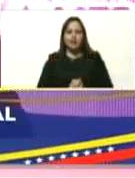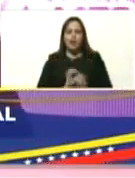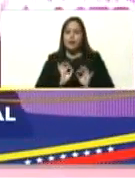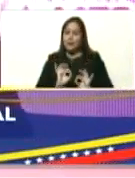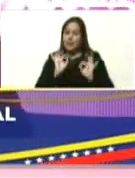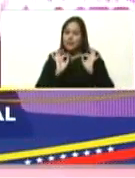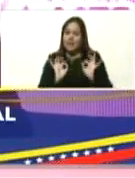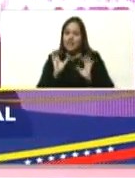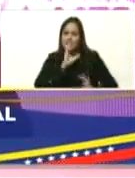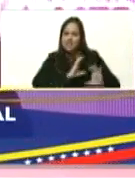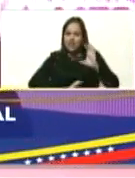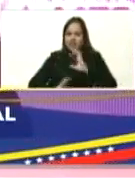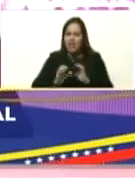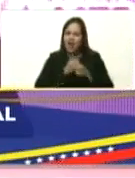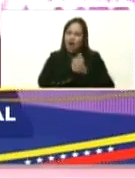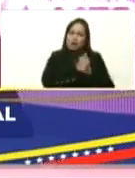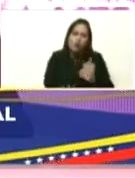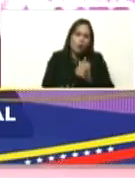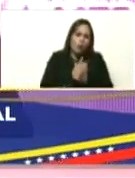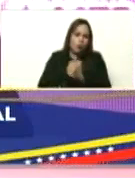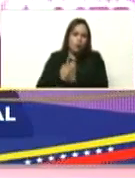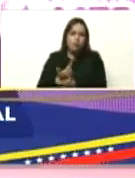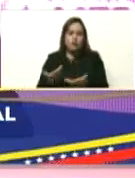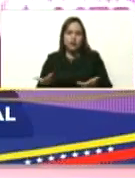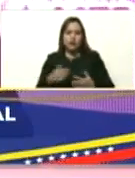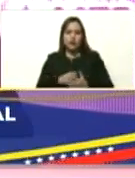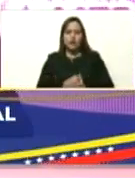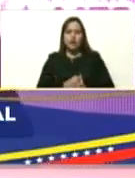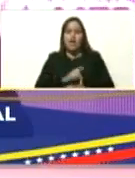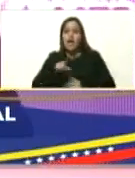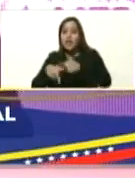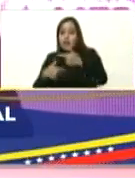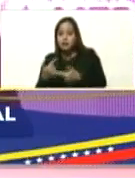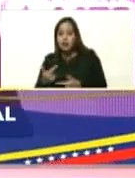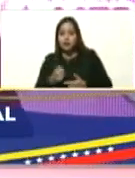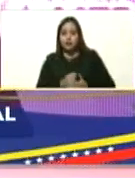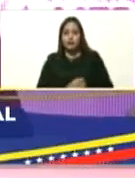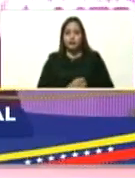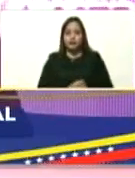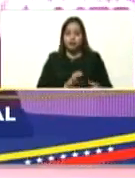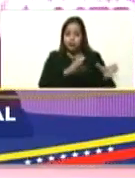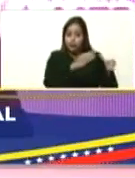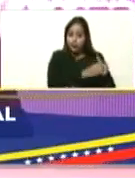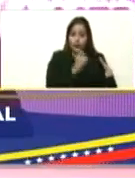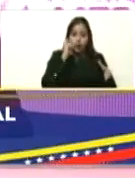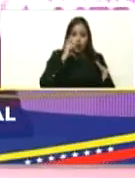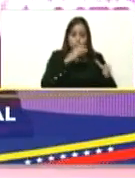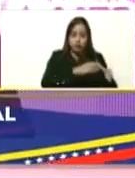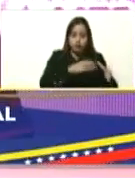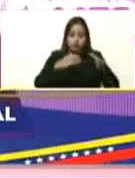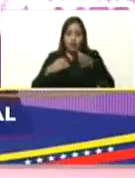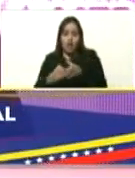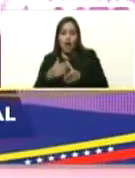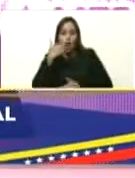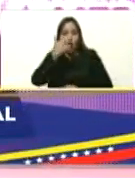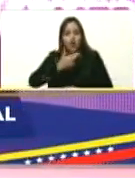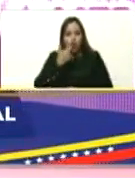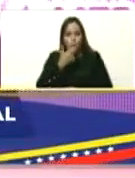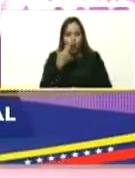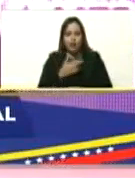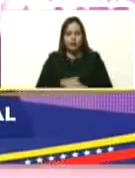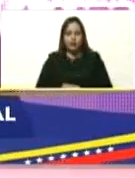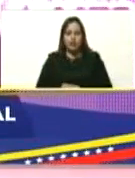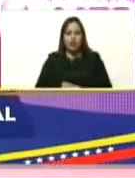especial, científica, amorosa. Después viene de la estación rosa, viene la estación roja,